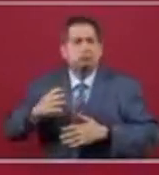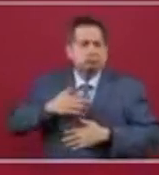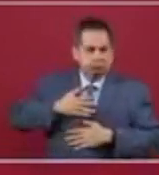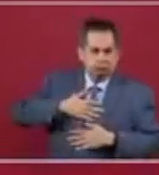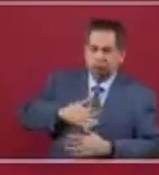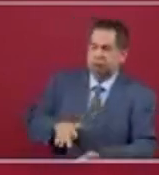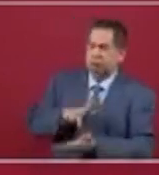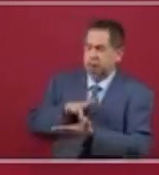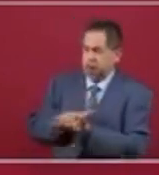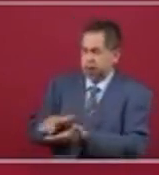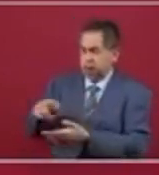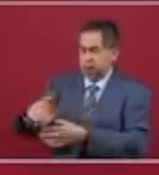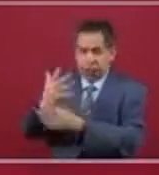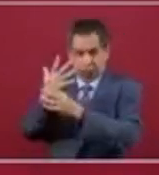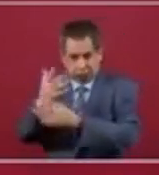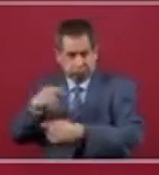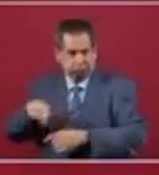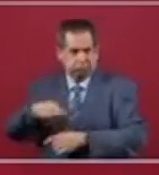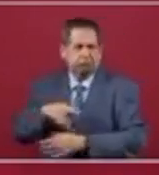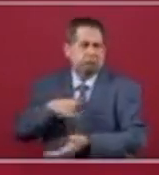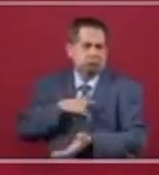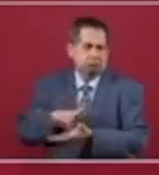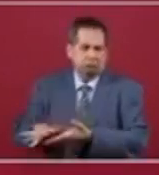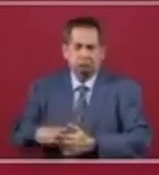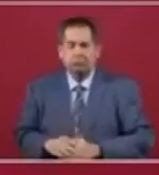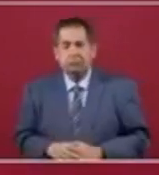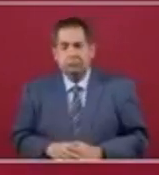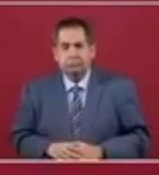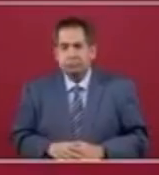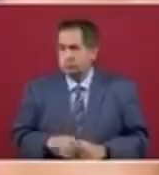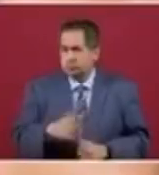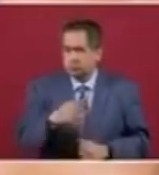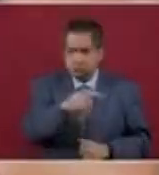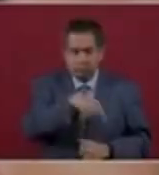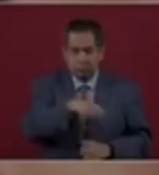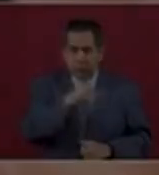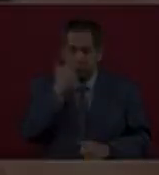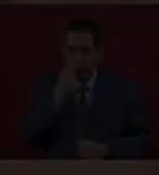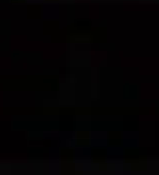ellos sostuvieron. Con información de Verónica Torres Lizama, Notimex.